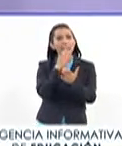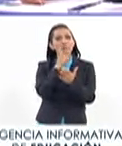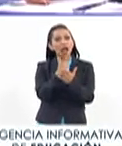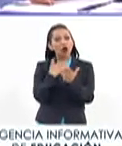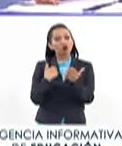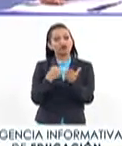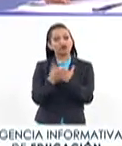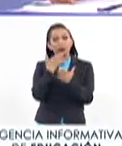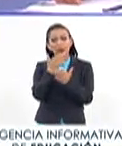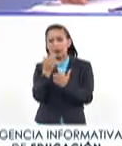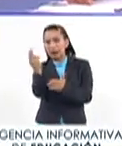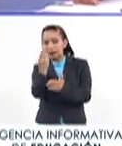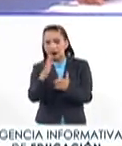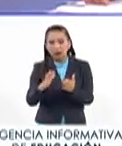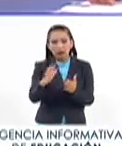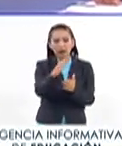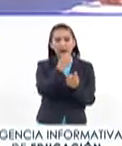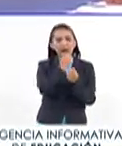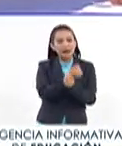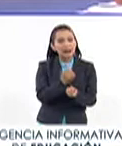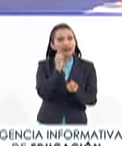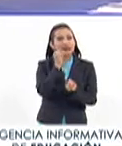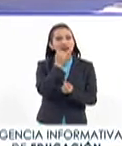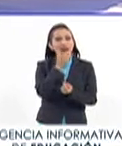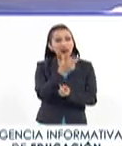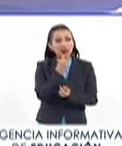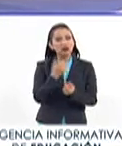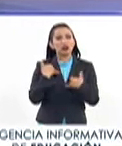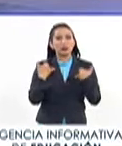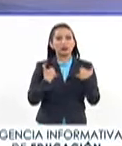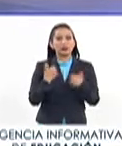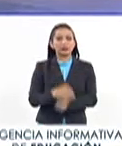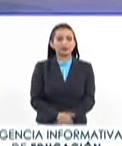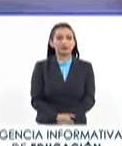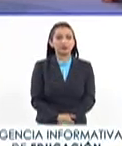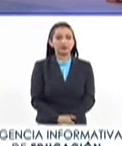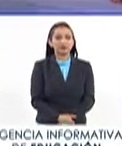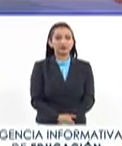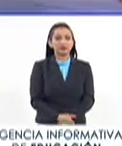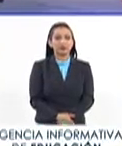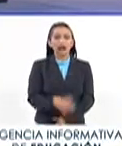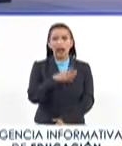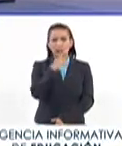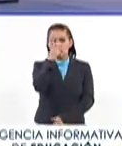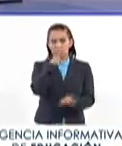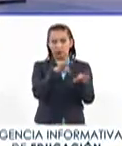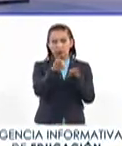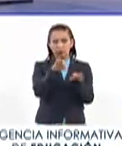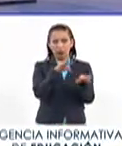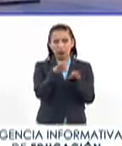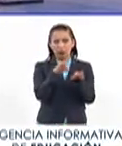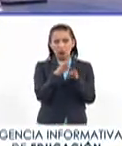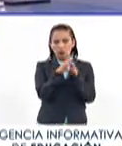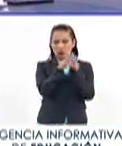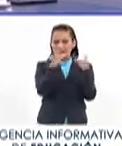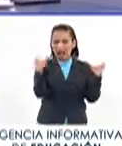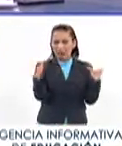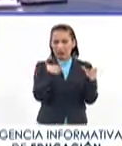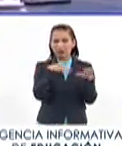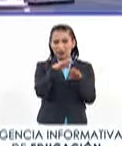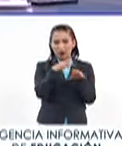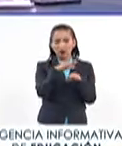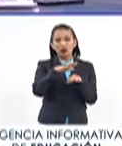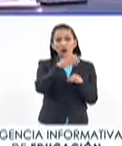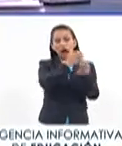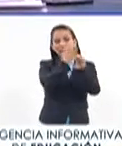a satisfacer todas las necesidades de niñas, niños y adolescentes. Hay un trabajo muy amplio que se ha hecho también